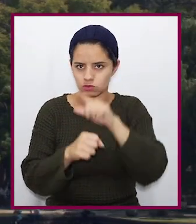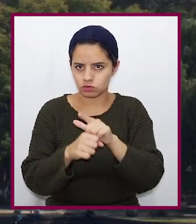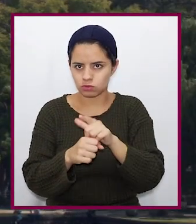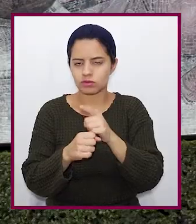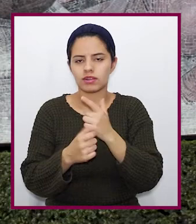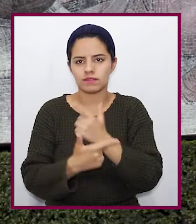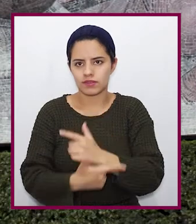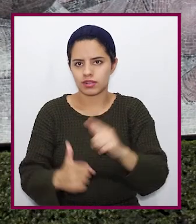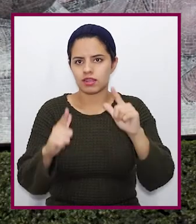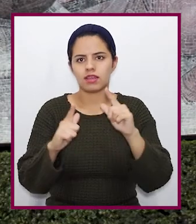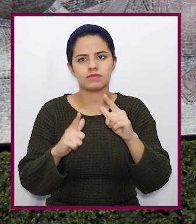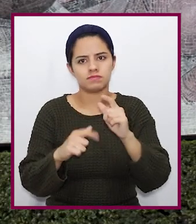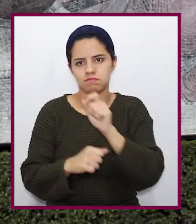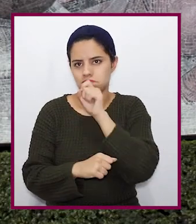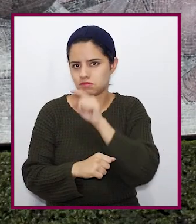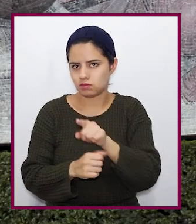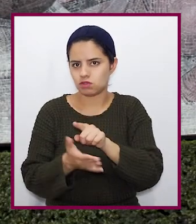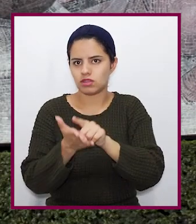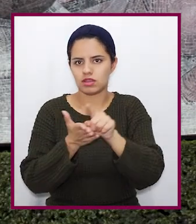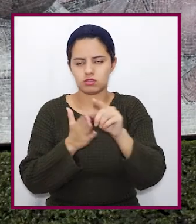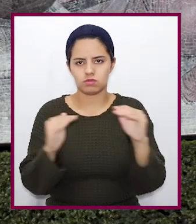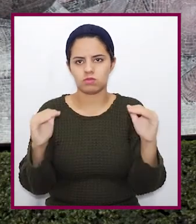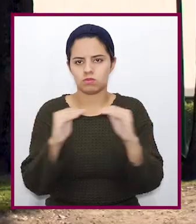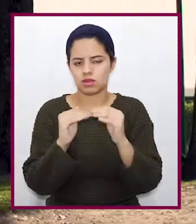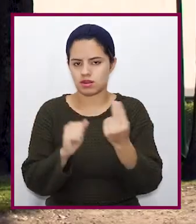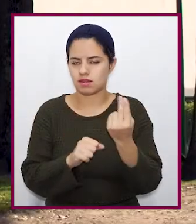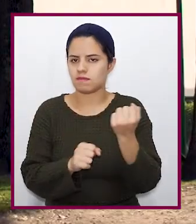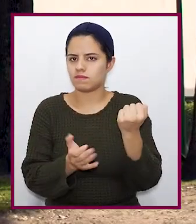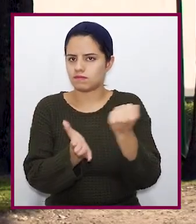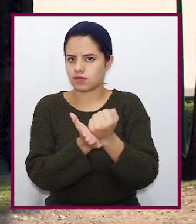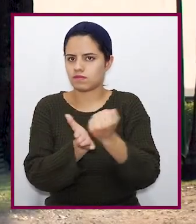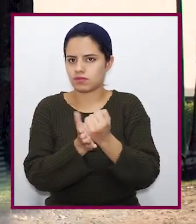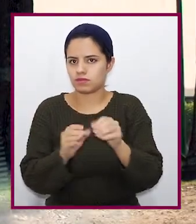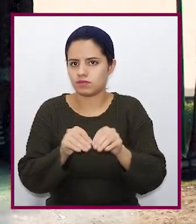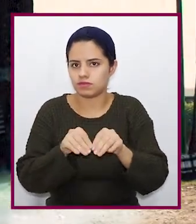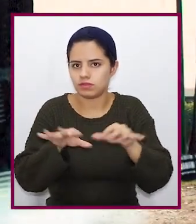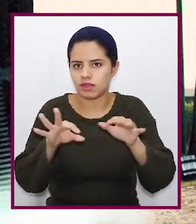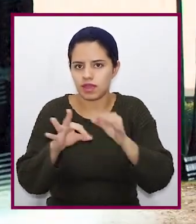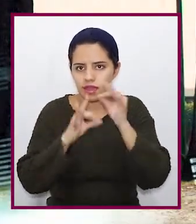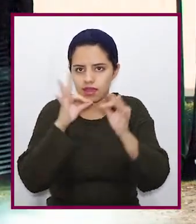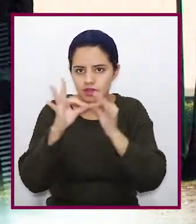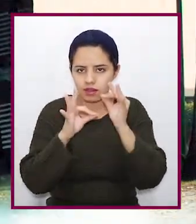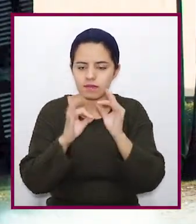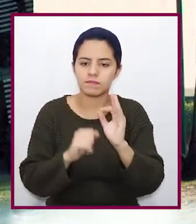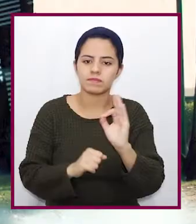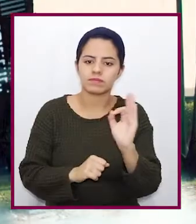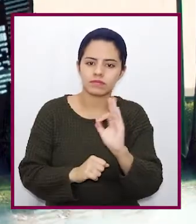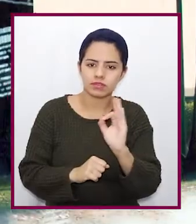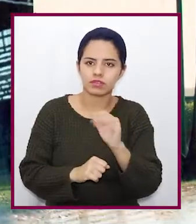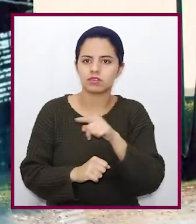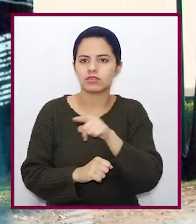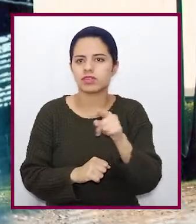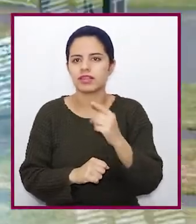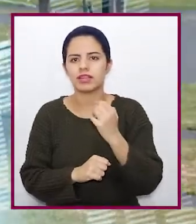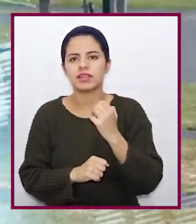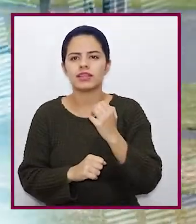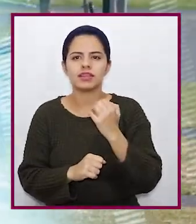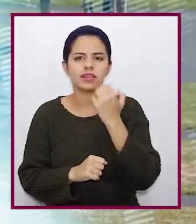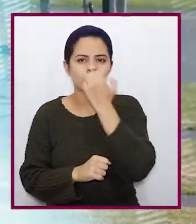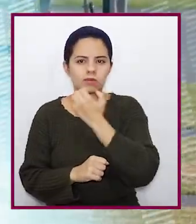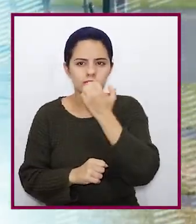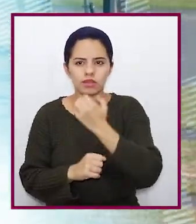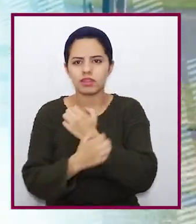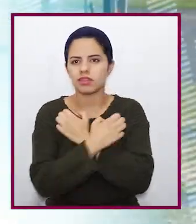exactamente iguales, pesan lo mismo, se tienen que defender y promocionar igual, ya sea en plataformas de tecnologías de información y la